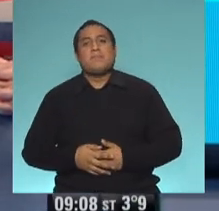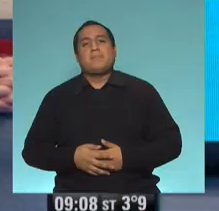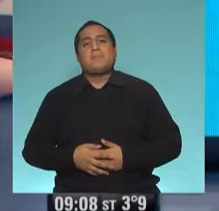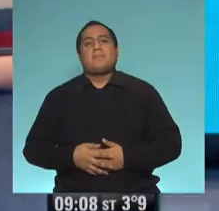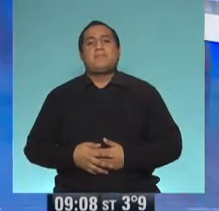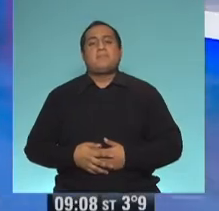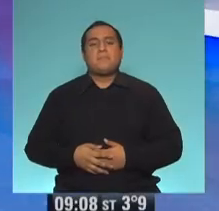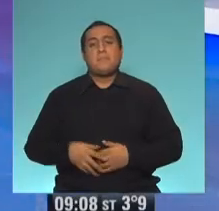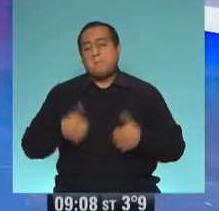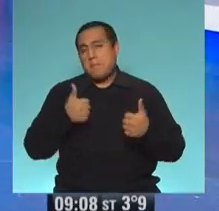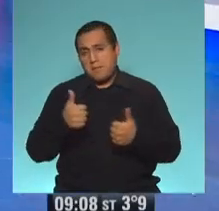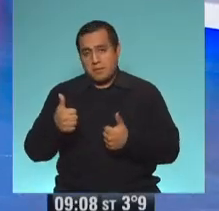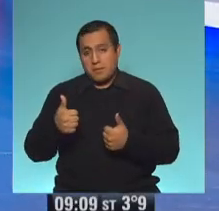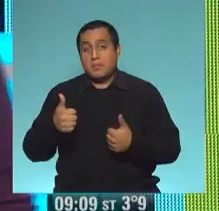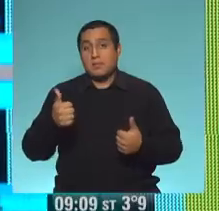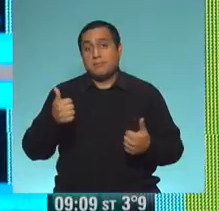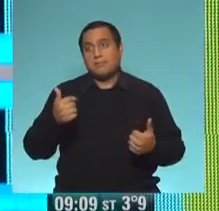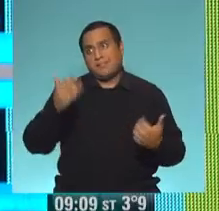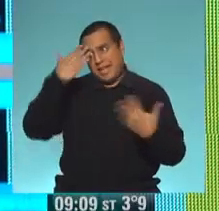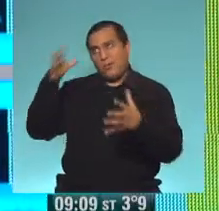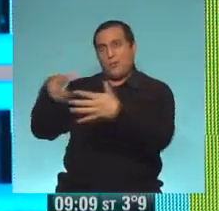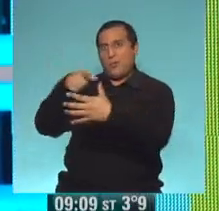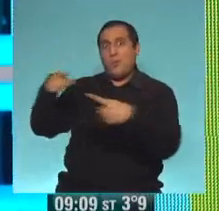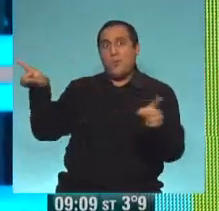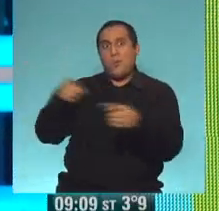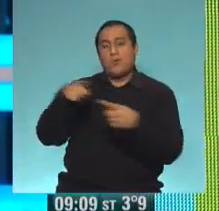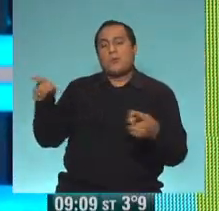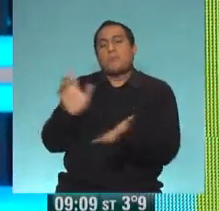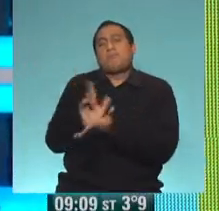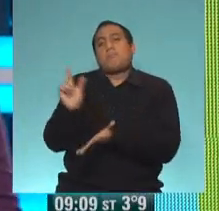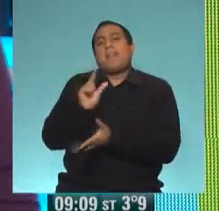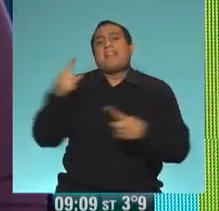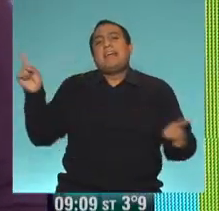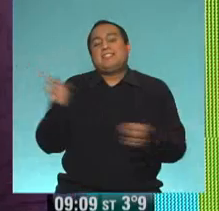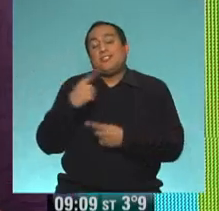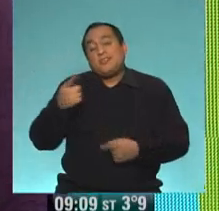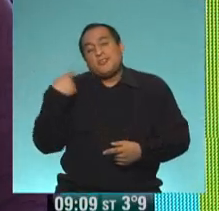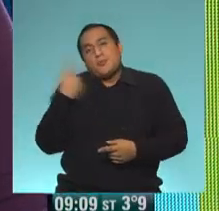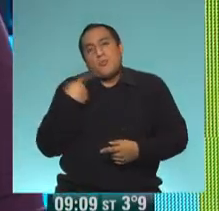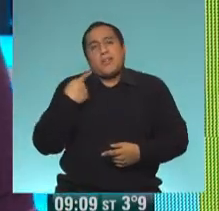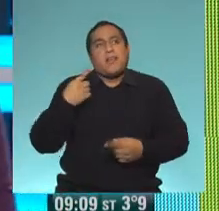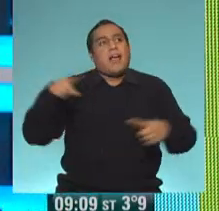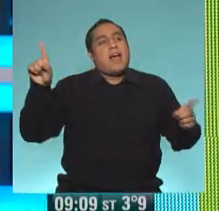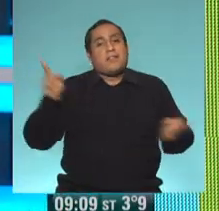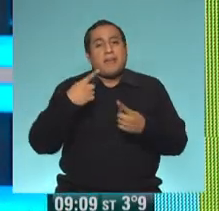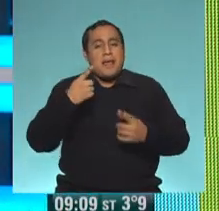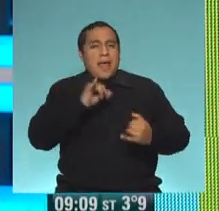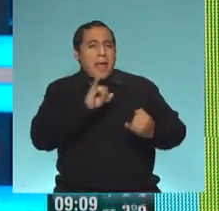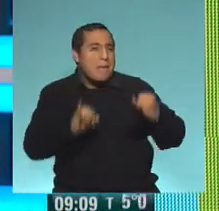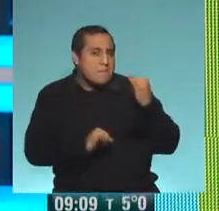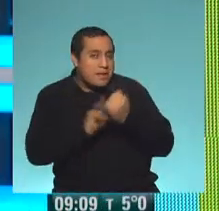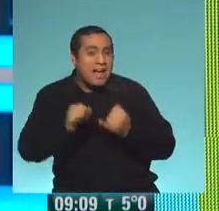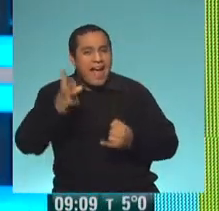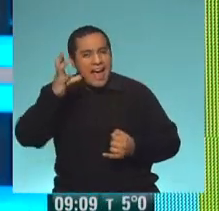Rueda la Ola. Muy bien. Saludo a los amigos de Rueda la Ola que nos prestan esta canción para que podamos saludarnos. ¿La explicamos? Dale. Ayer la empezamos